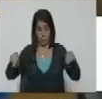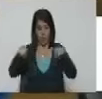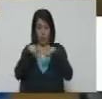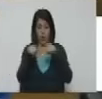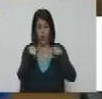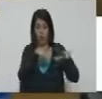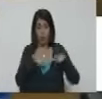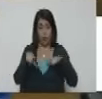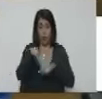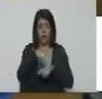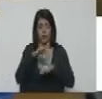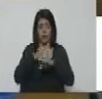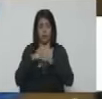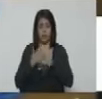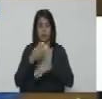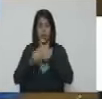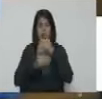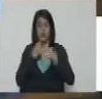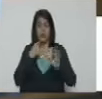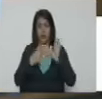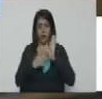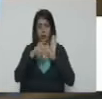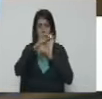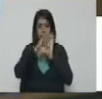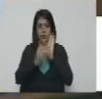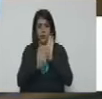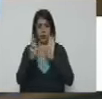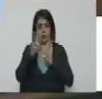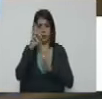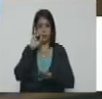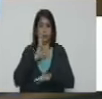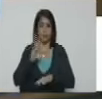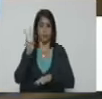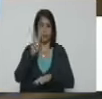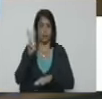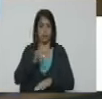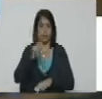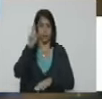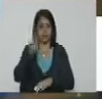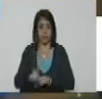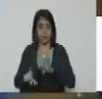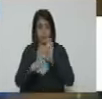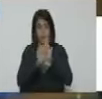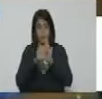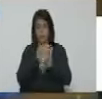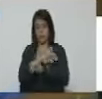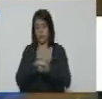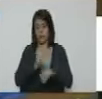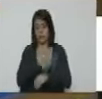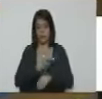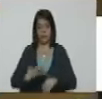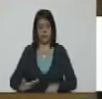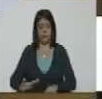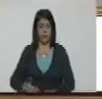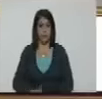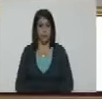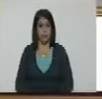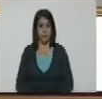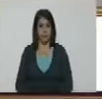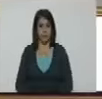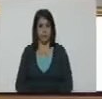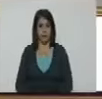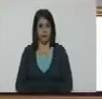jurisdicción, sin menoscabo de lo establecido en la Constitución de la República Bolivariana de Venezuela y la ley. Es todo, ciudadano presidente.